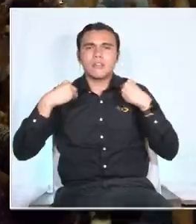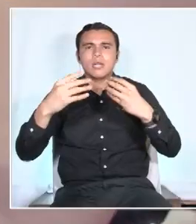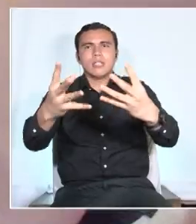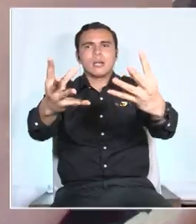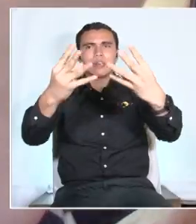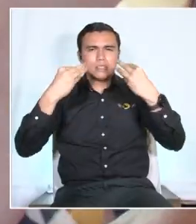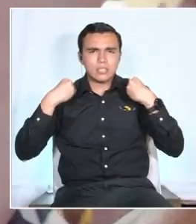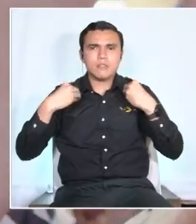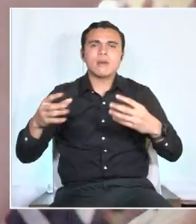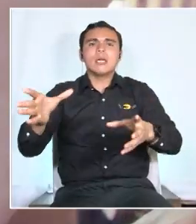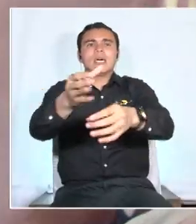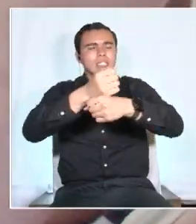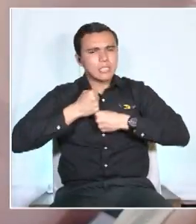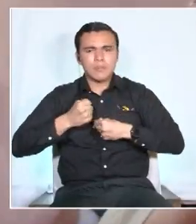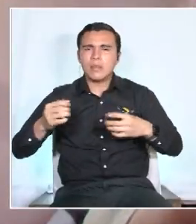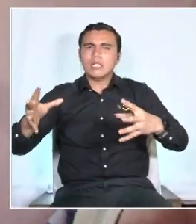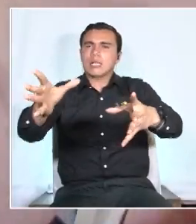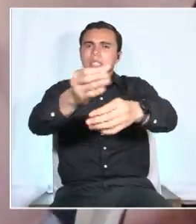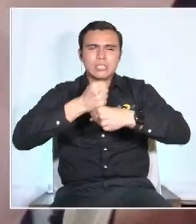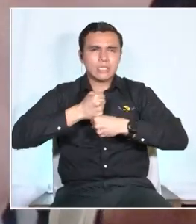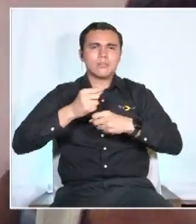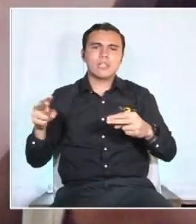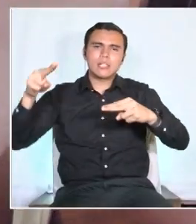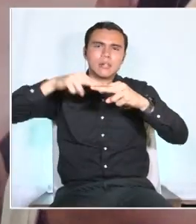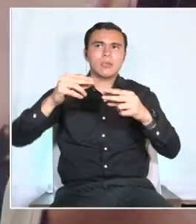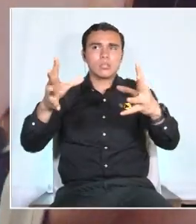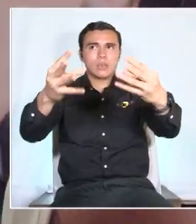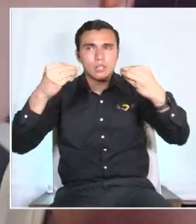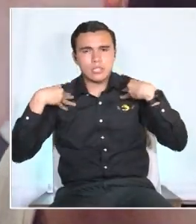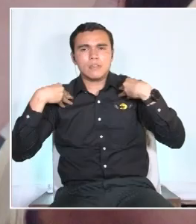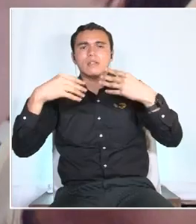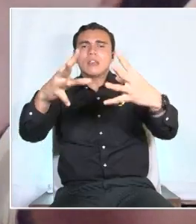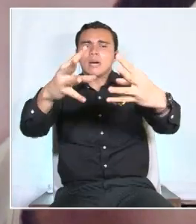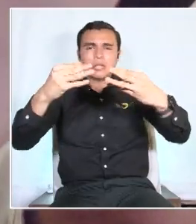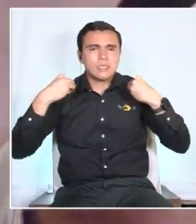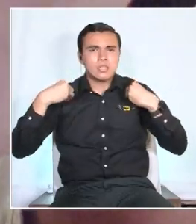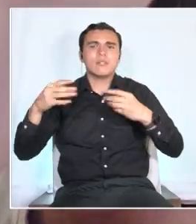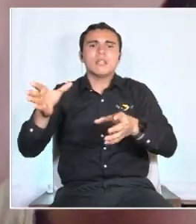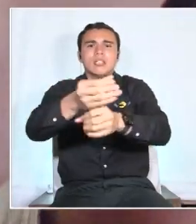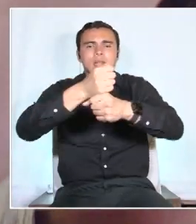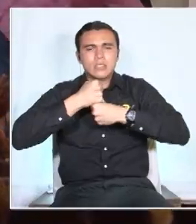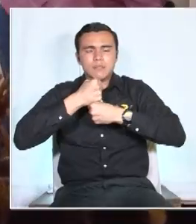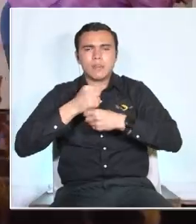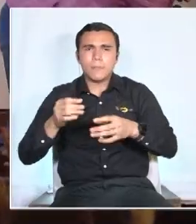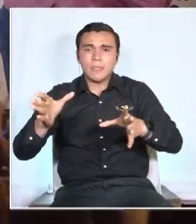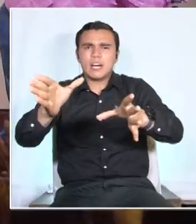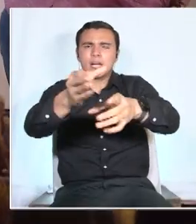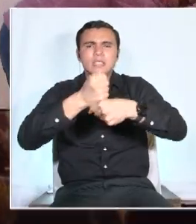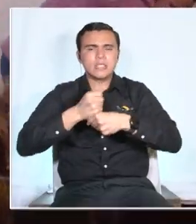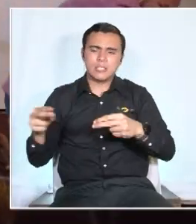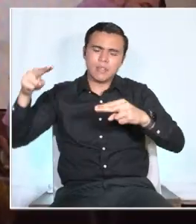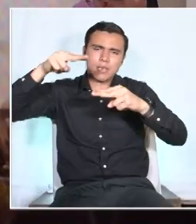recibe ese incremento. Recibe, recibe, recibe, recibe, recibe ese